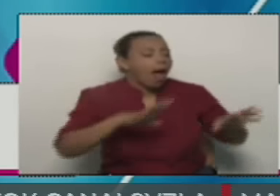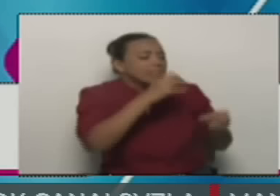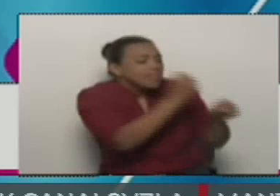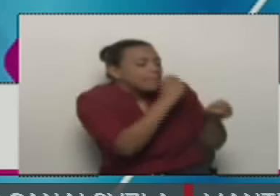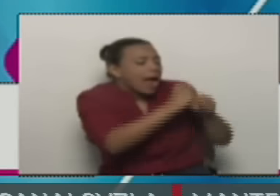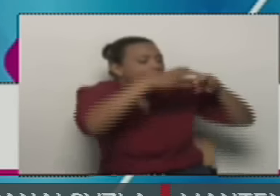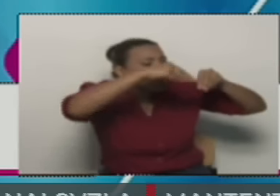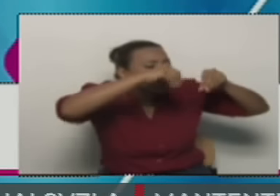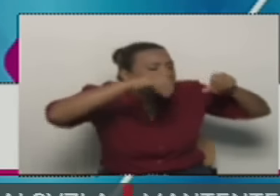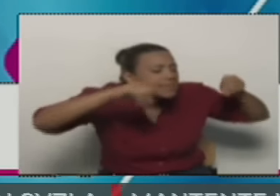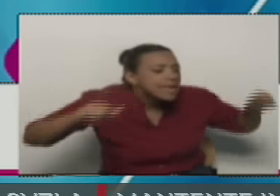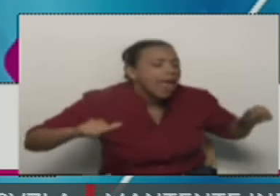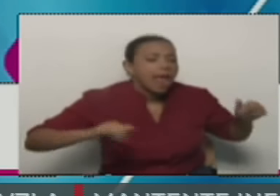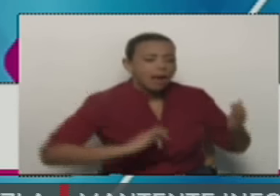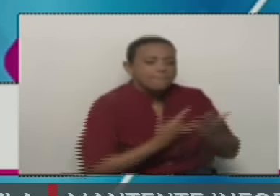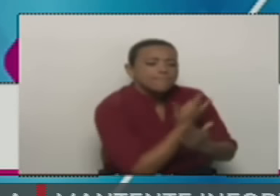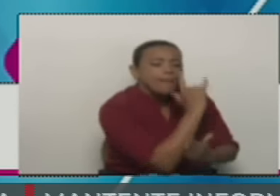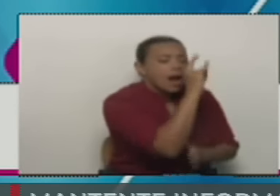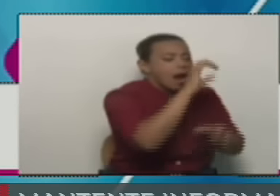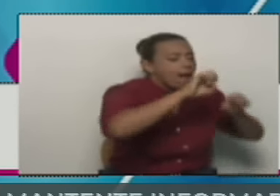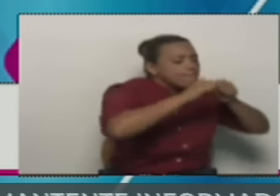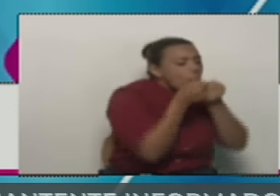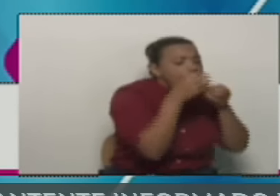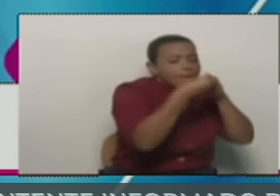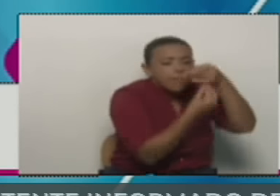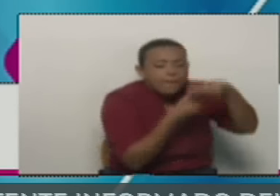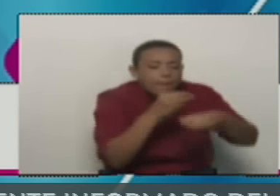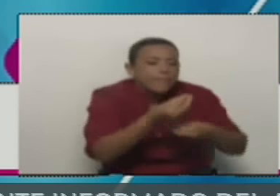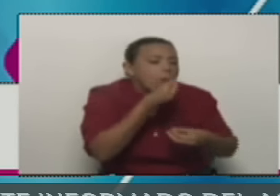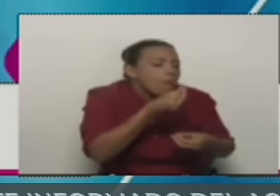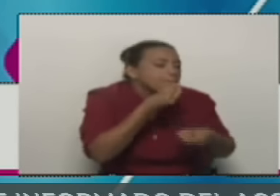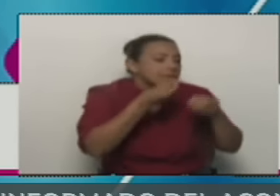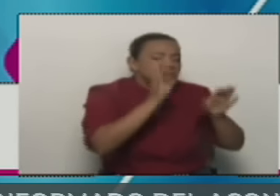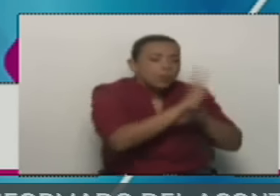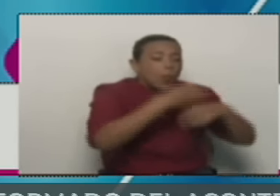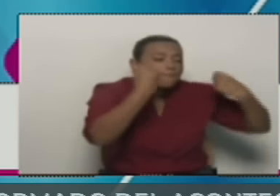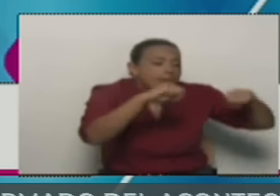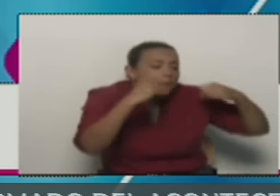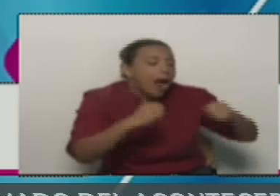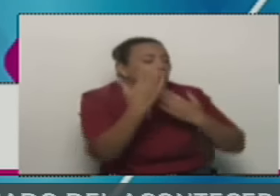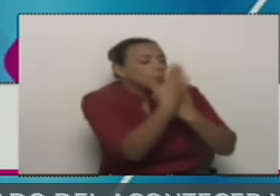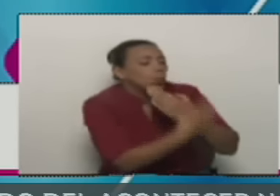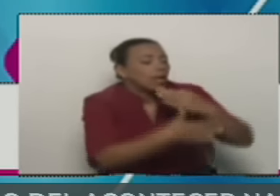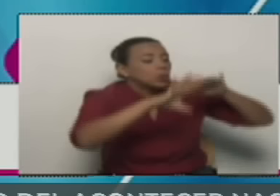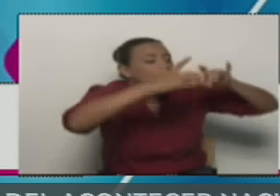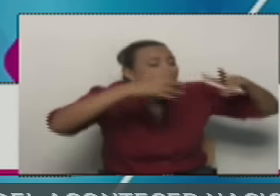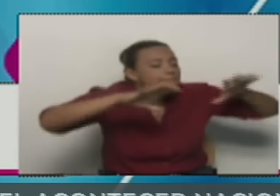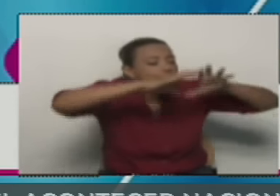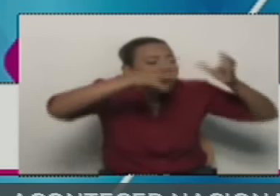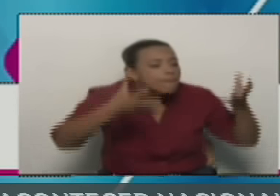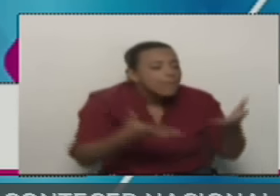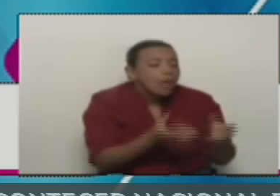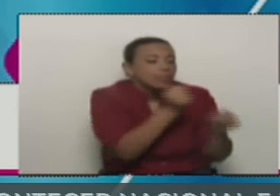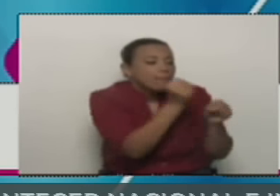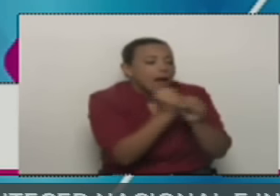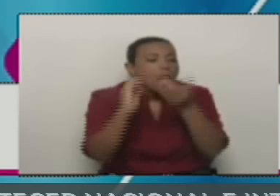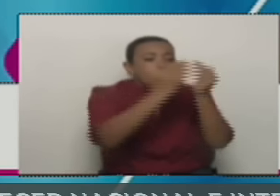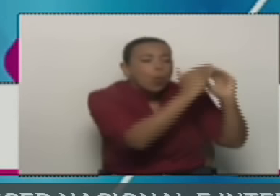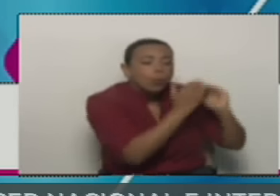la tierra, multiplican los panes, multiplican el alimento, practican la solidaridad, practican el trabajo